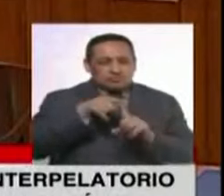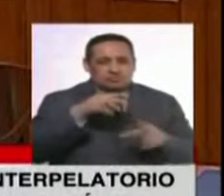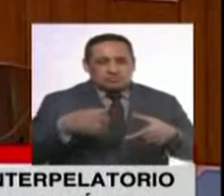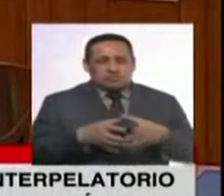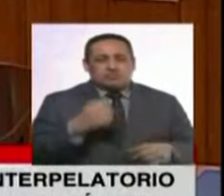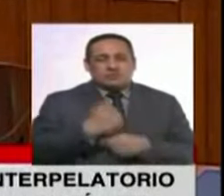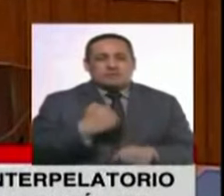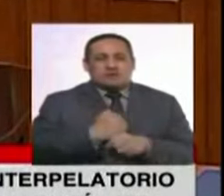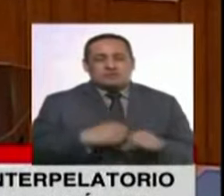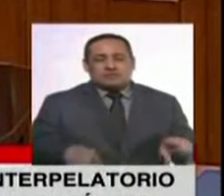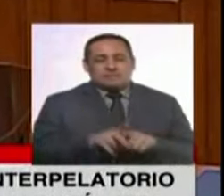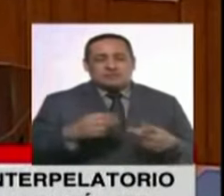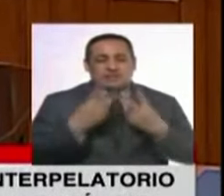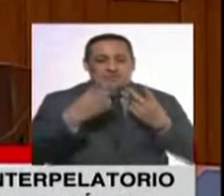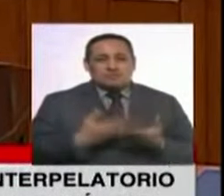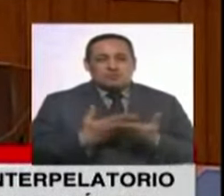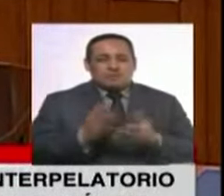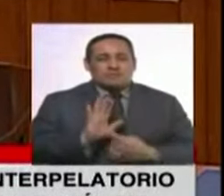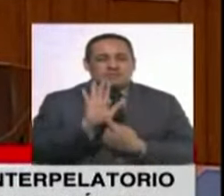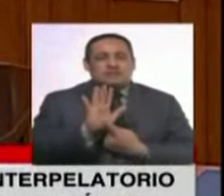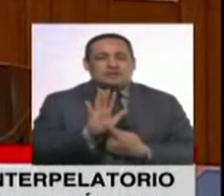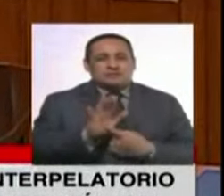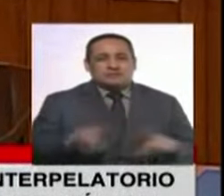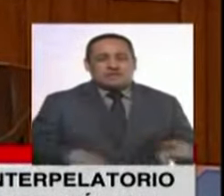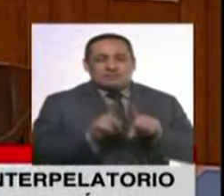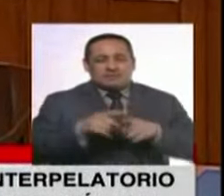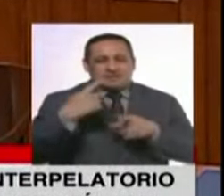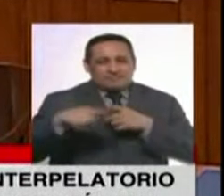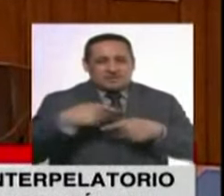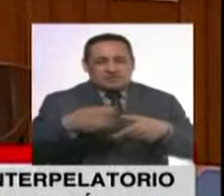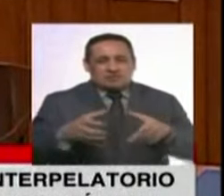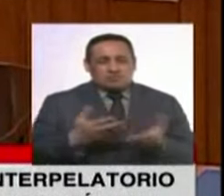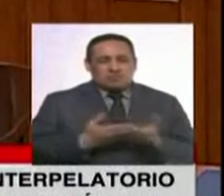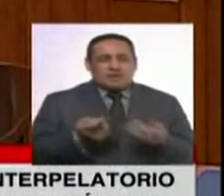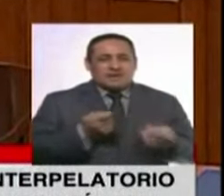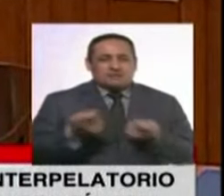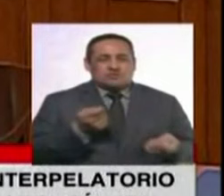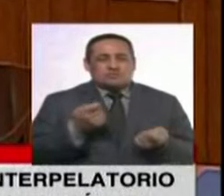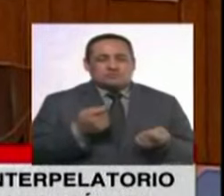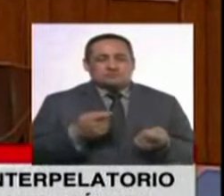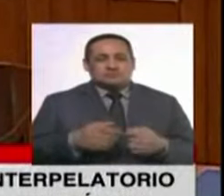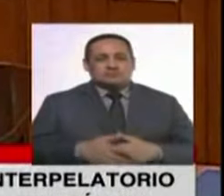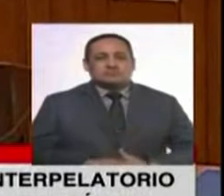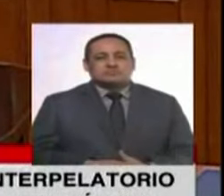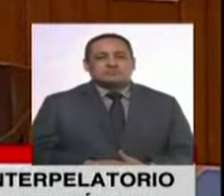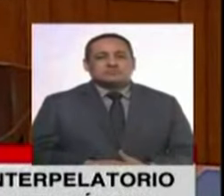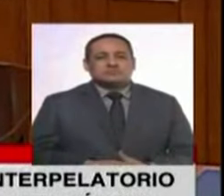institucionales claramente establecidas en los diferentes instrumentos de gestión